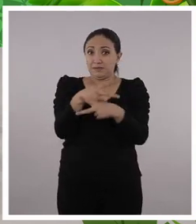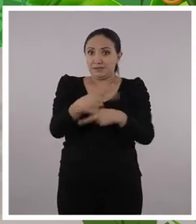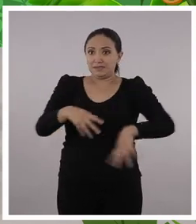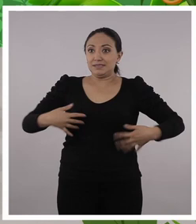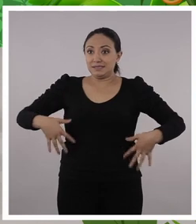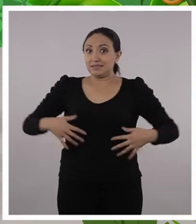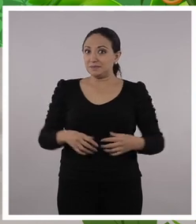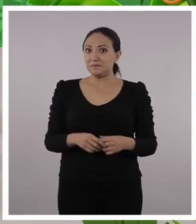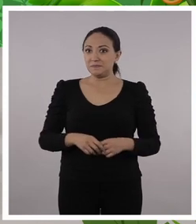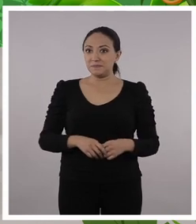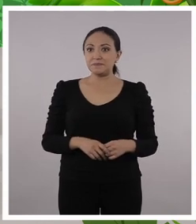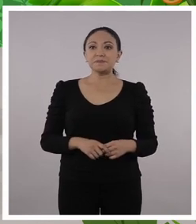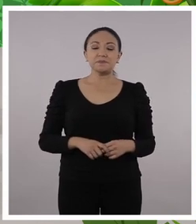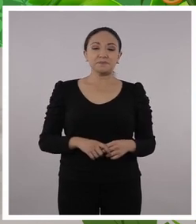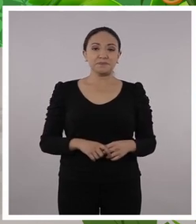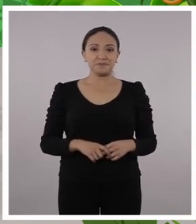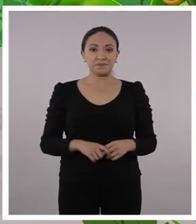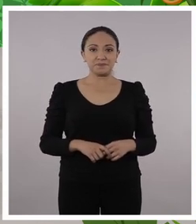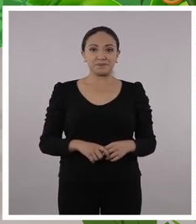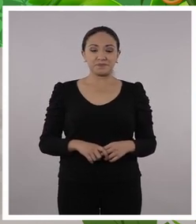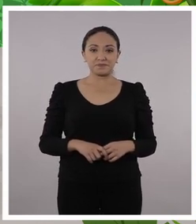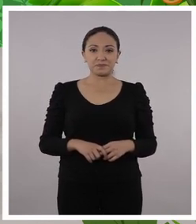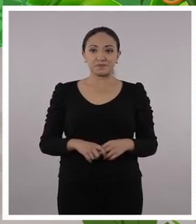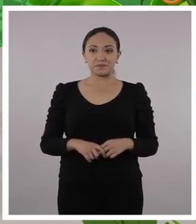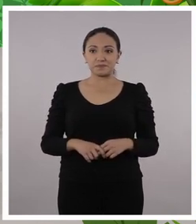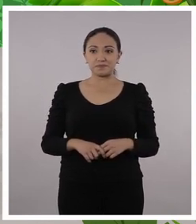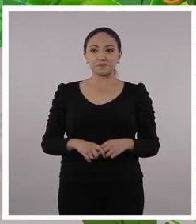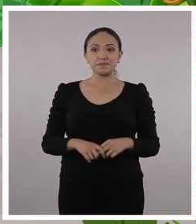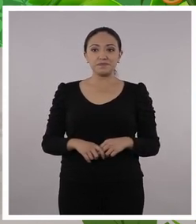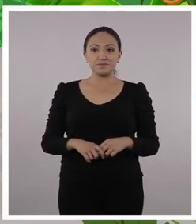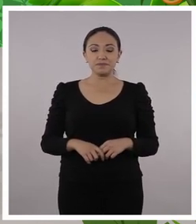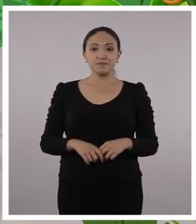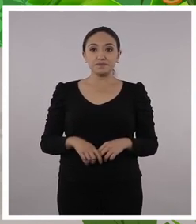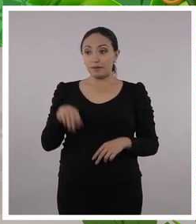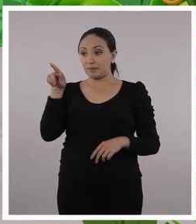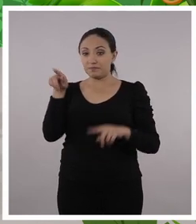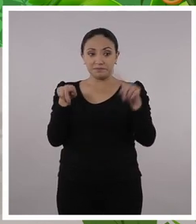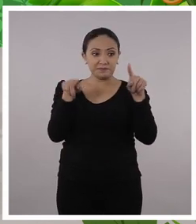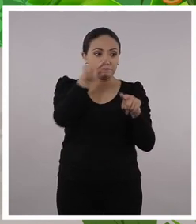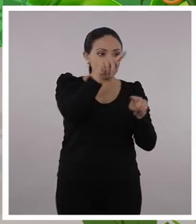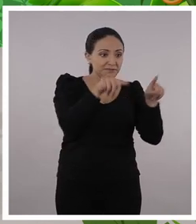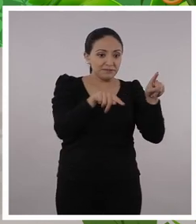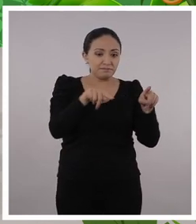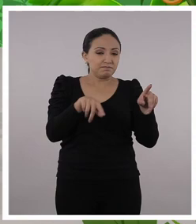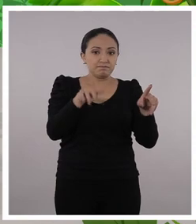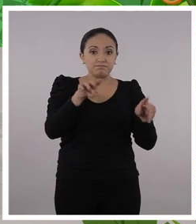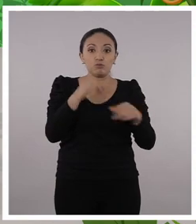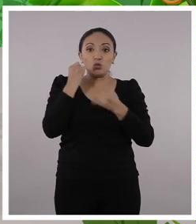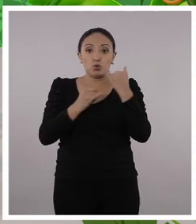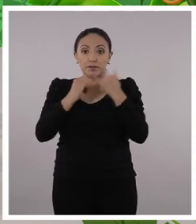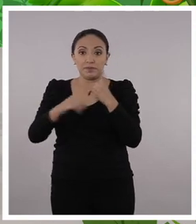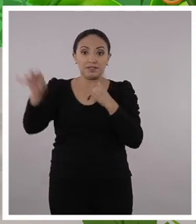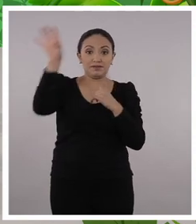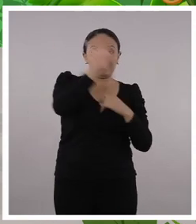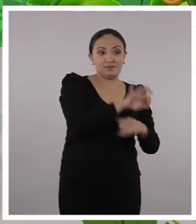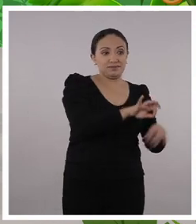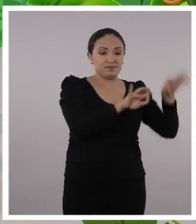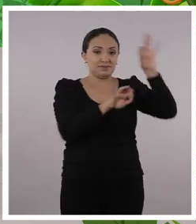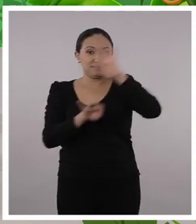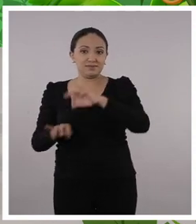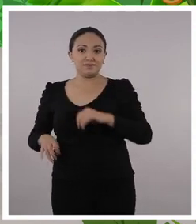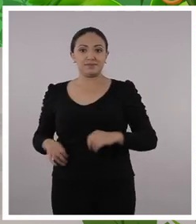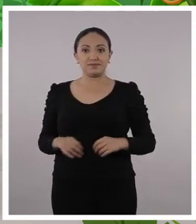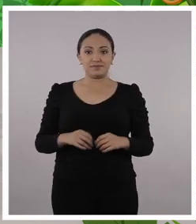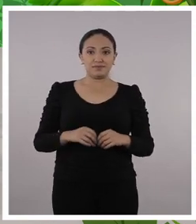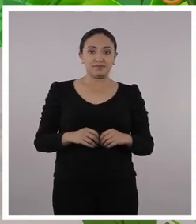más peligroso todavía. Muy bien. Y eso, Monse. ¿Por allá? ¿Por una allá? ¿Una última, te parece? ¡Una última!